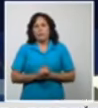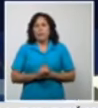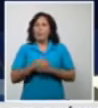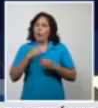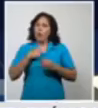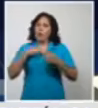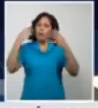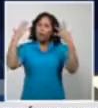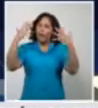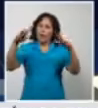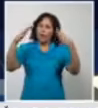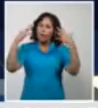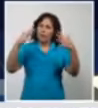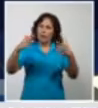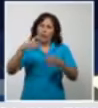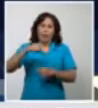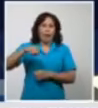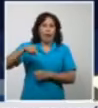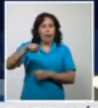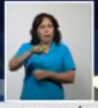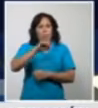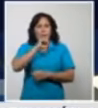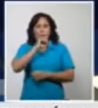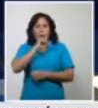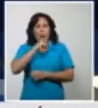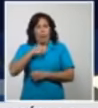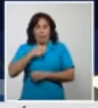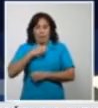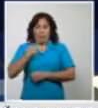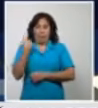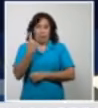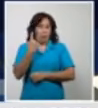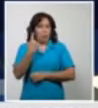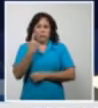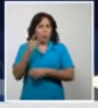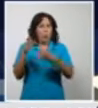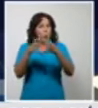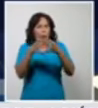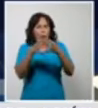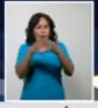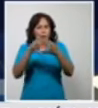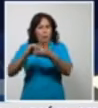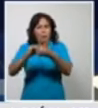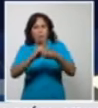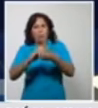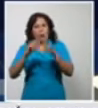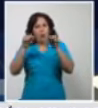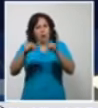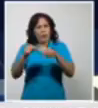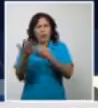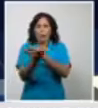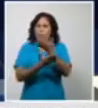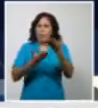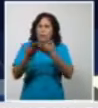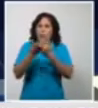felicitación, creo que no es mía, es del colectivo de compañeros que estamos aquí, compañeras y